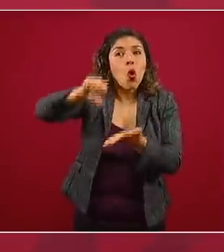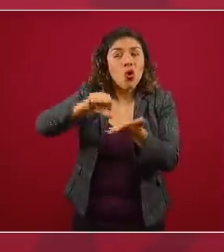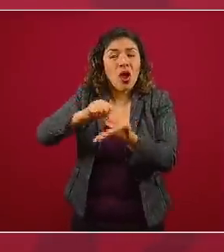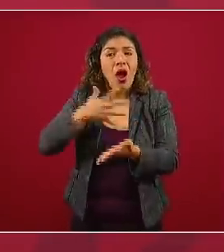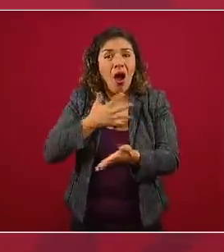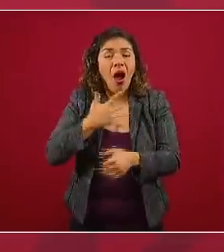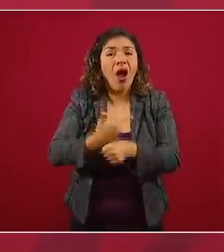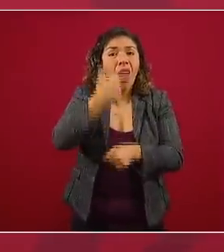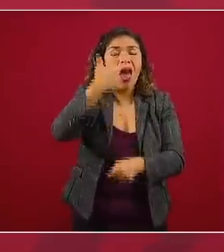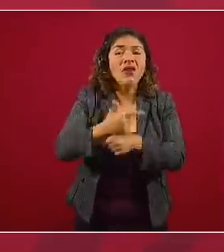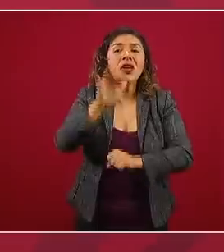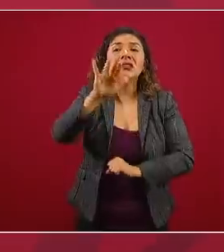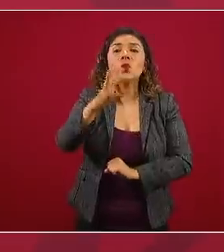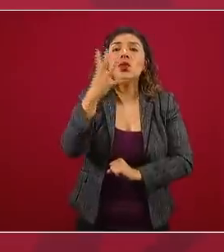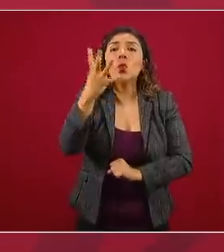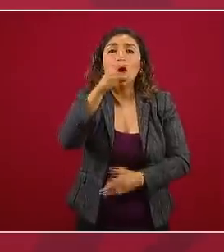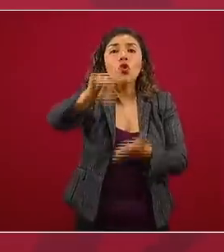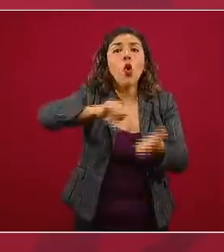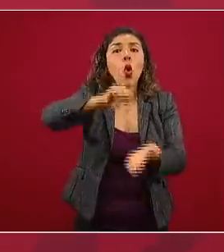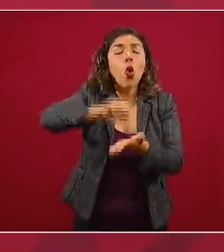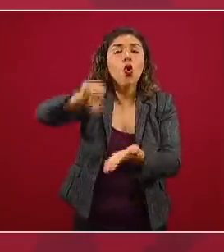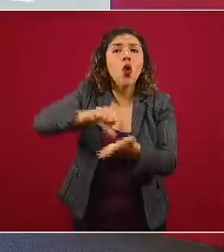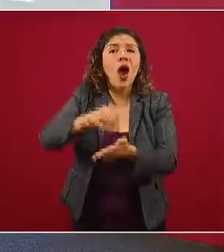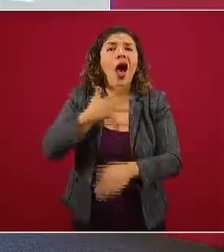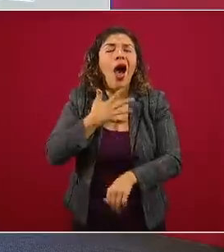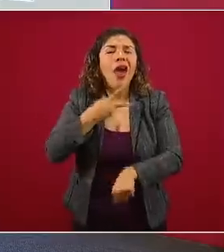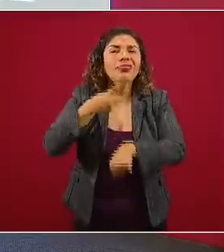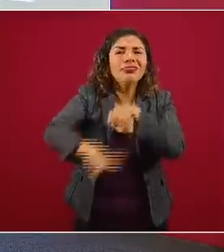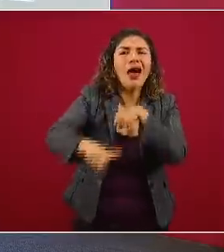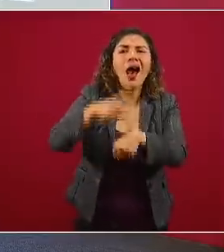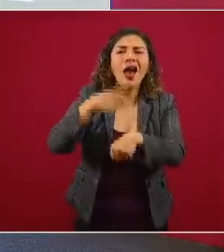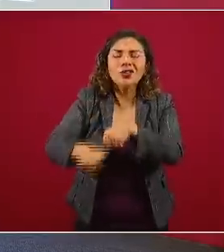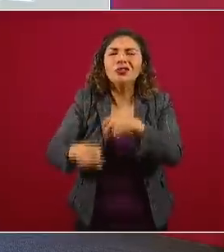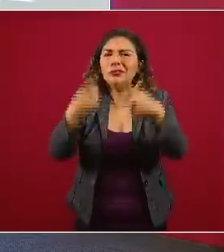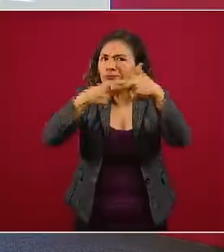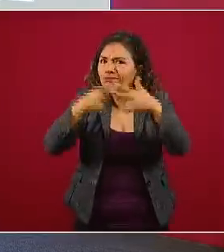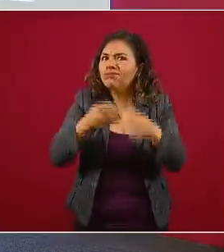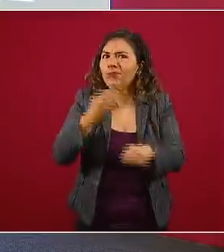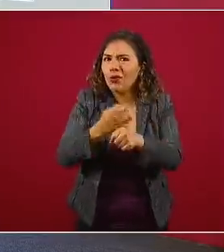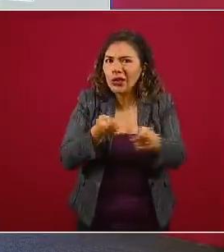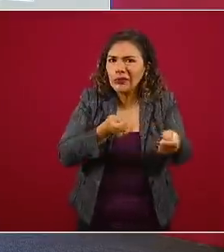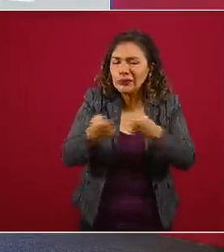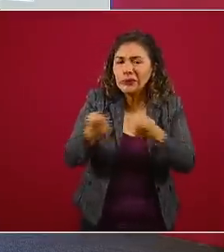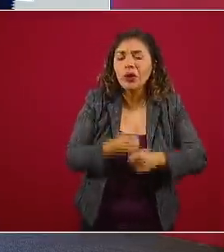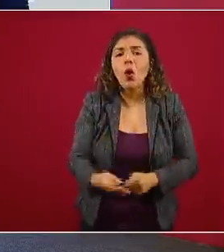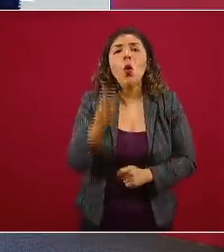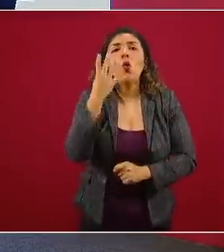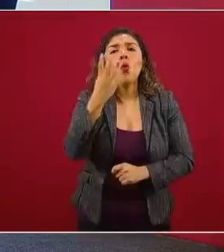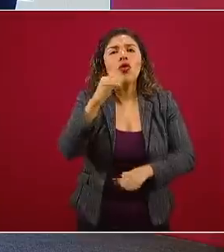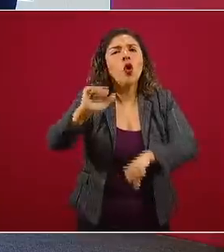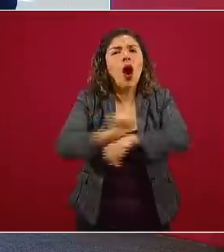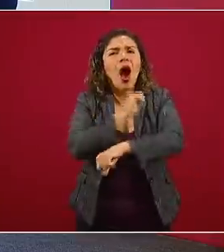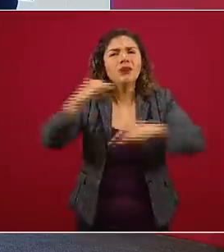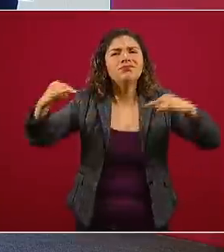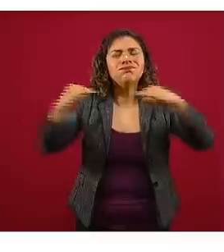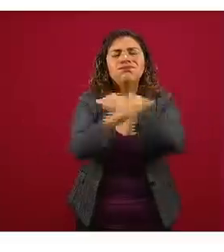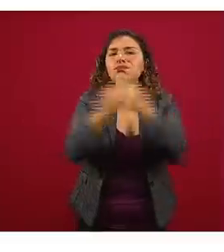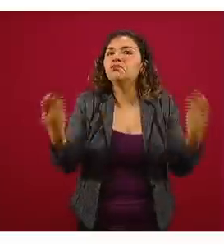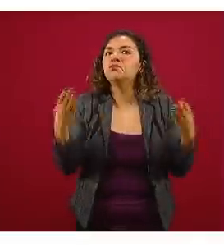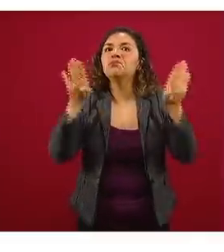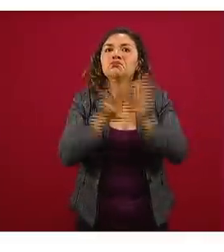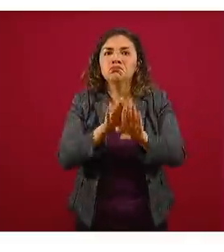54 colonias con afectaciones de manera preliminar 4 vías de comunicación afectadas con cierre parcial